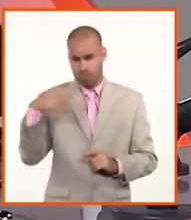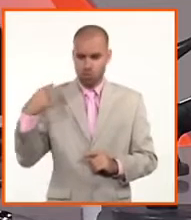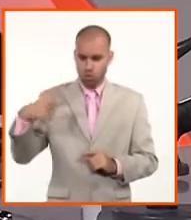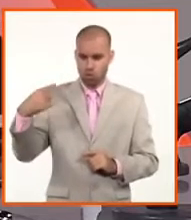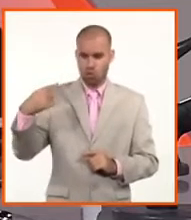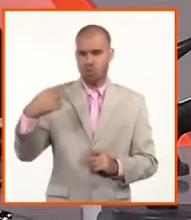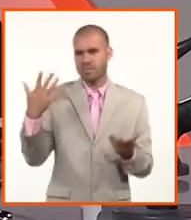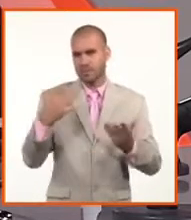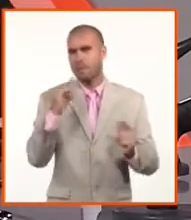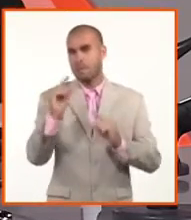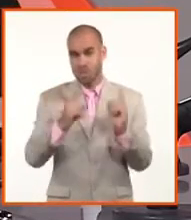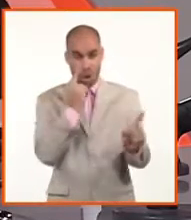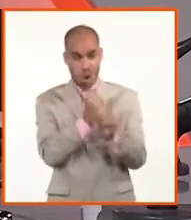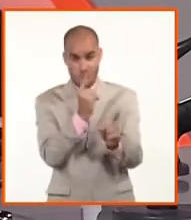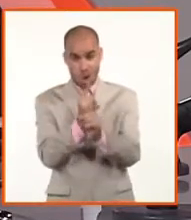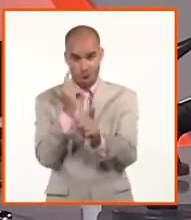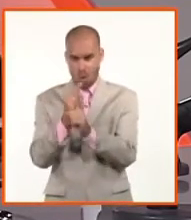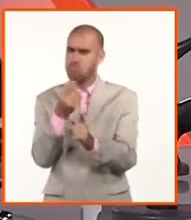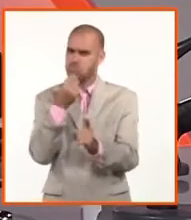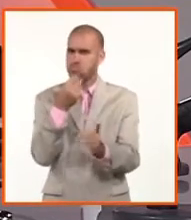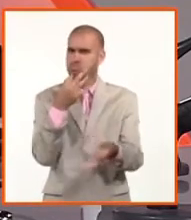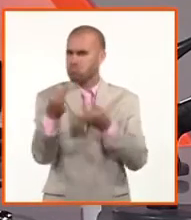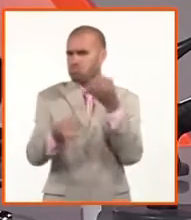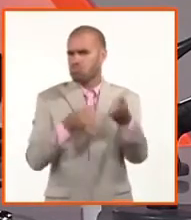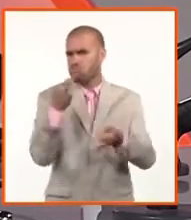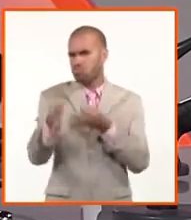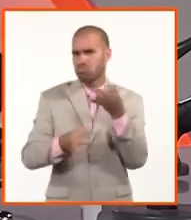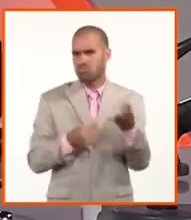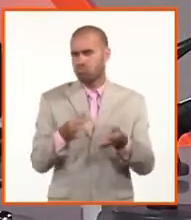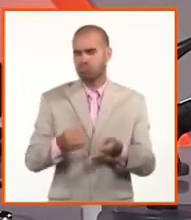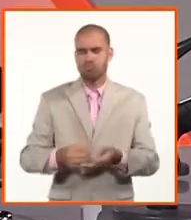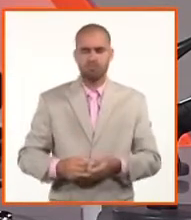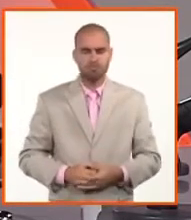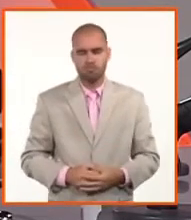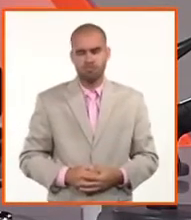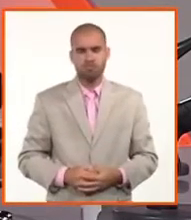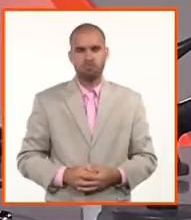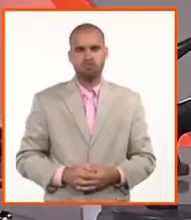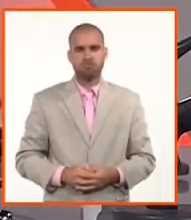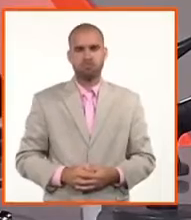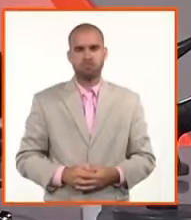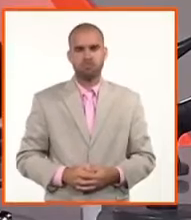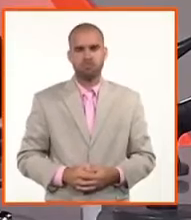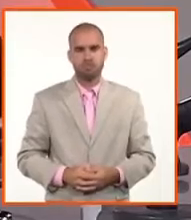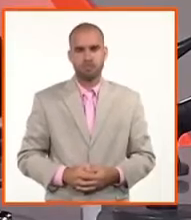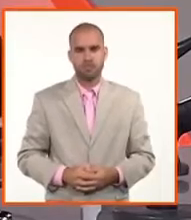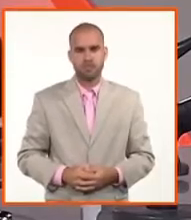que lo conocieron y otros que han continuado su obra en la Asociación Hermanos Saiz.